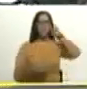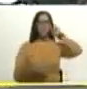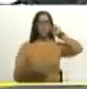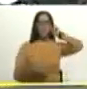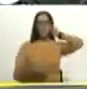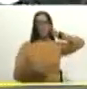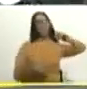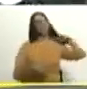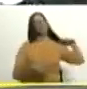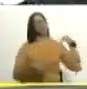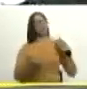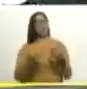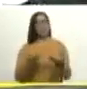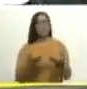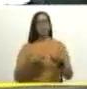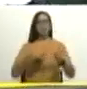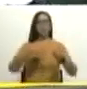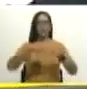complementarias, no cadivescas.